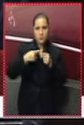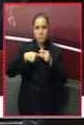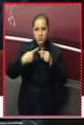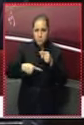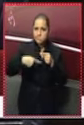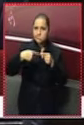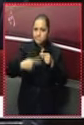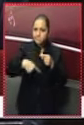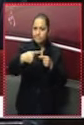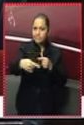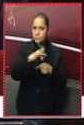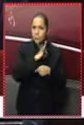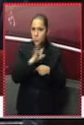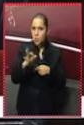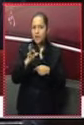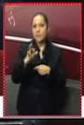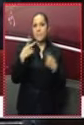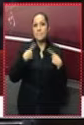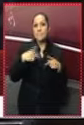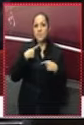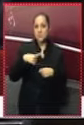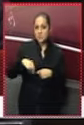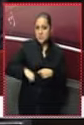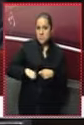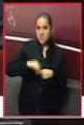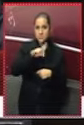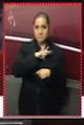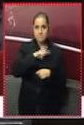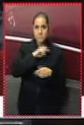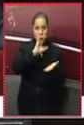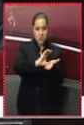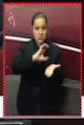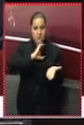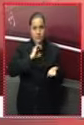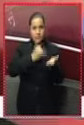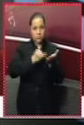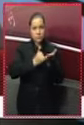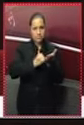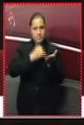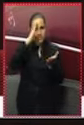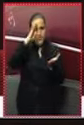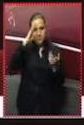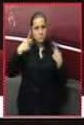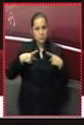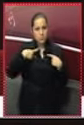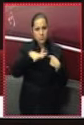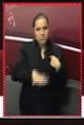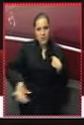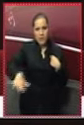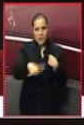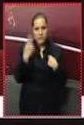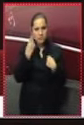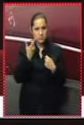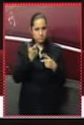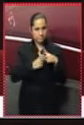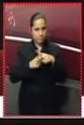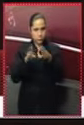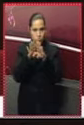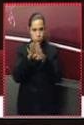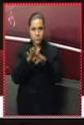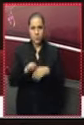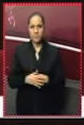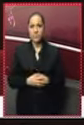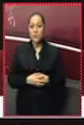impuestos, anteponiendo el interés general y de los más necesitados. Acción Nacional, en un ejercicio